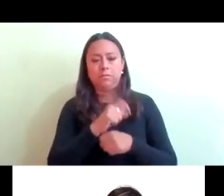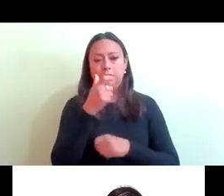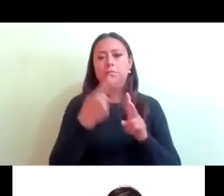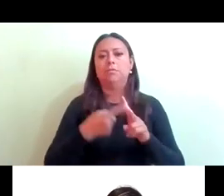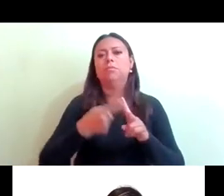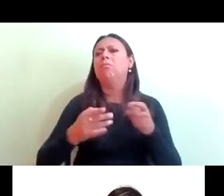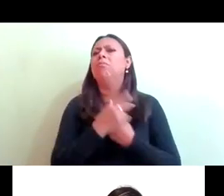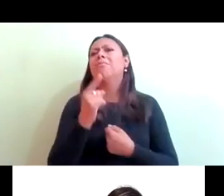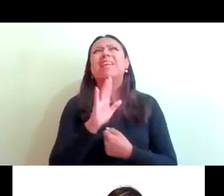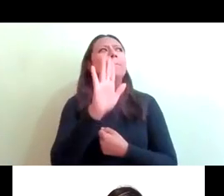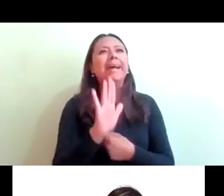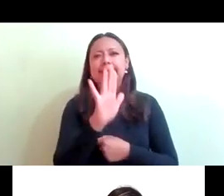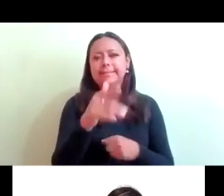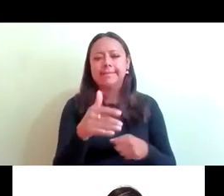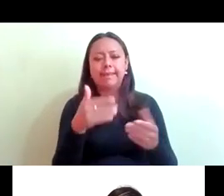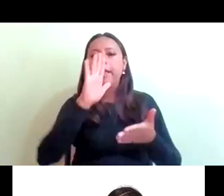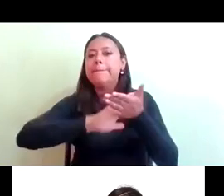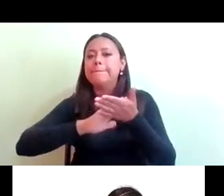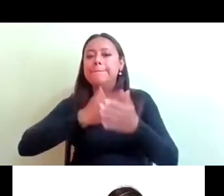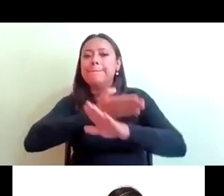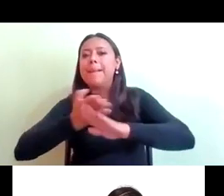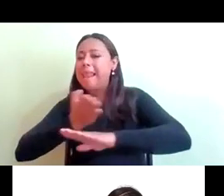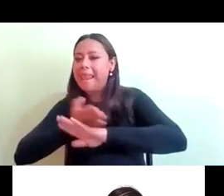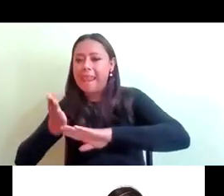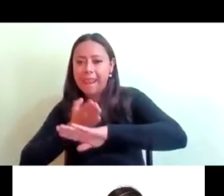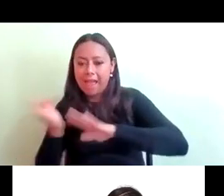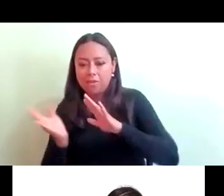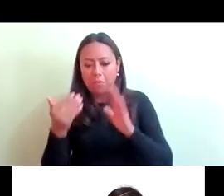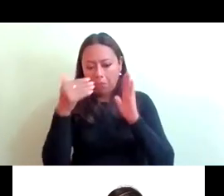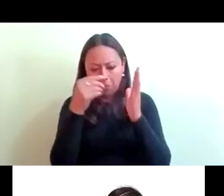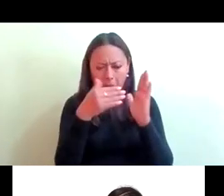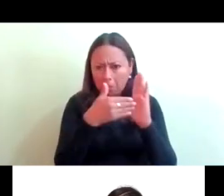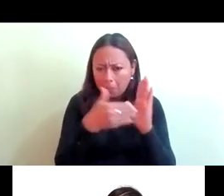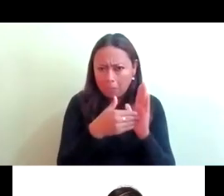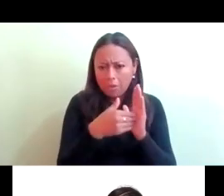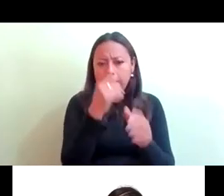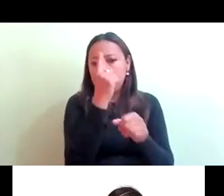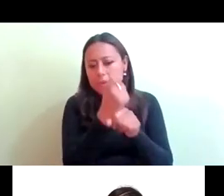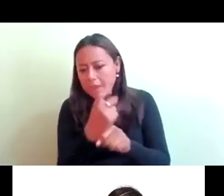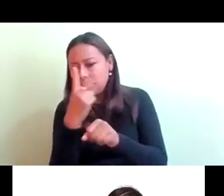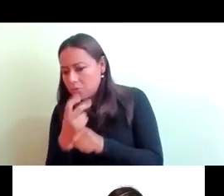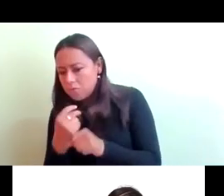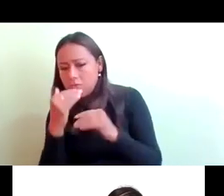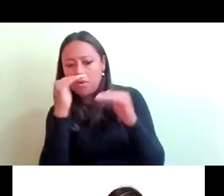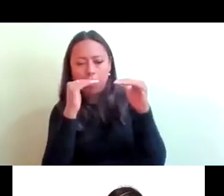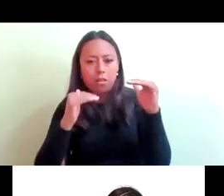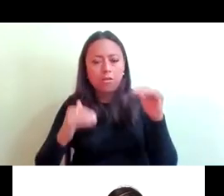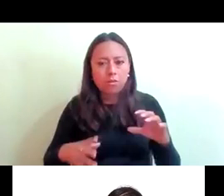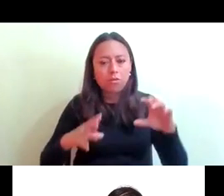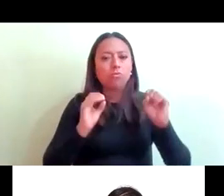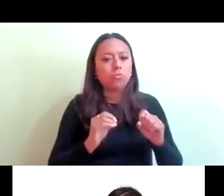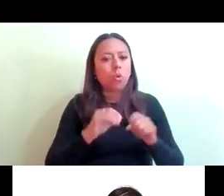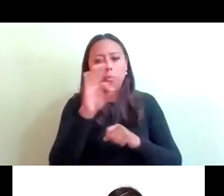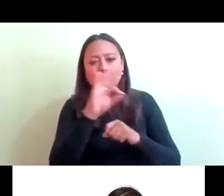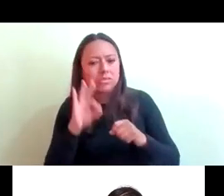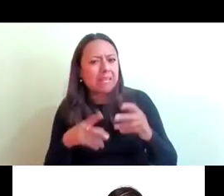blanco donde, sin establecer prioridades, sin establecer coeficientes porcentuales, sin